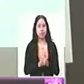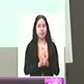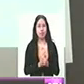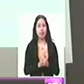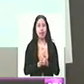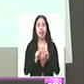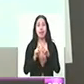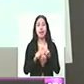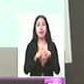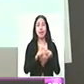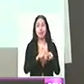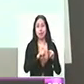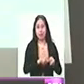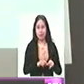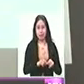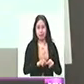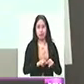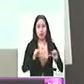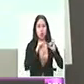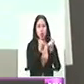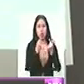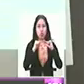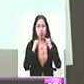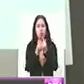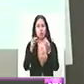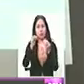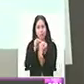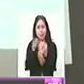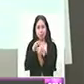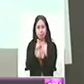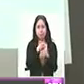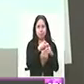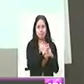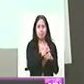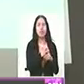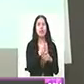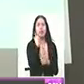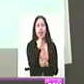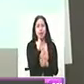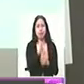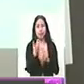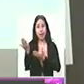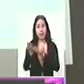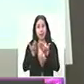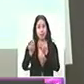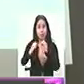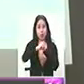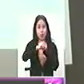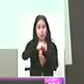ocupación, los grupos más afectados son los servidores públicos y